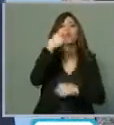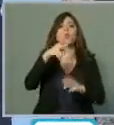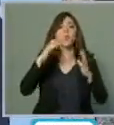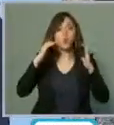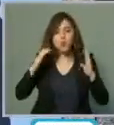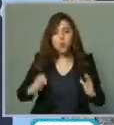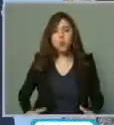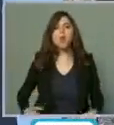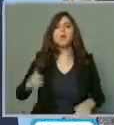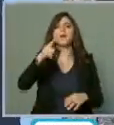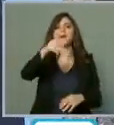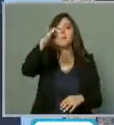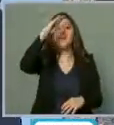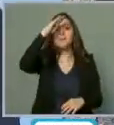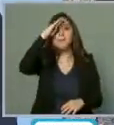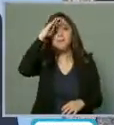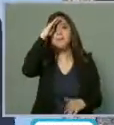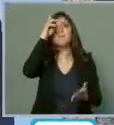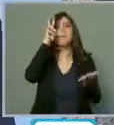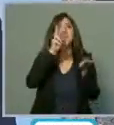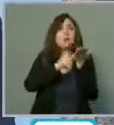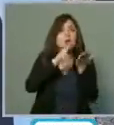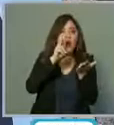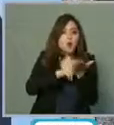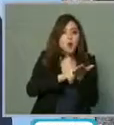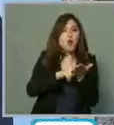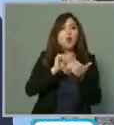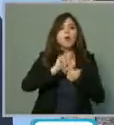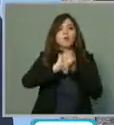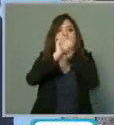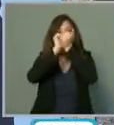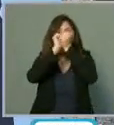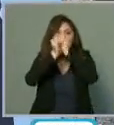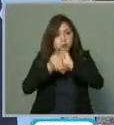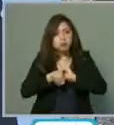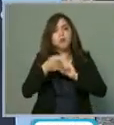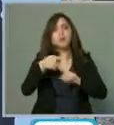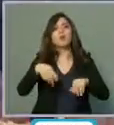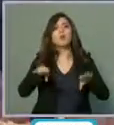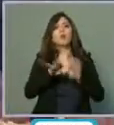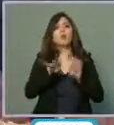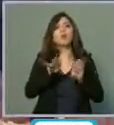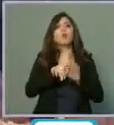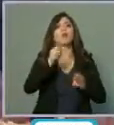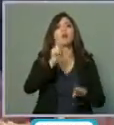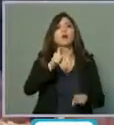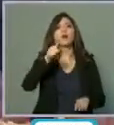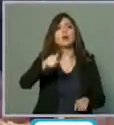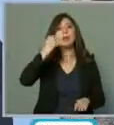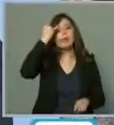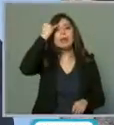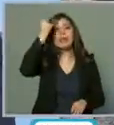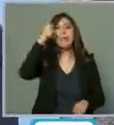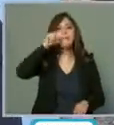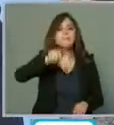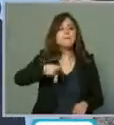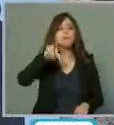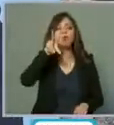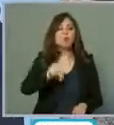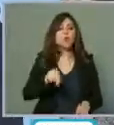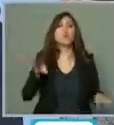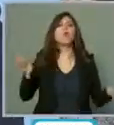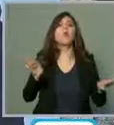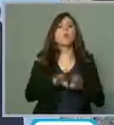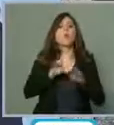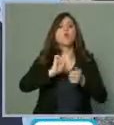valores, tus principios, ¿no? Y entendiendo valores no en la idea tradicional y moralista, ¿no?